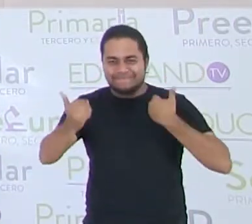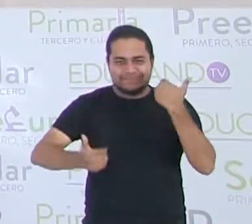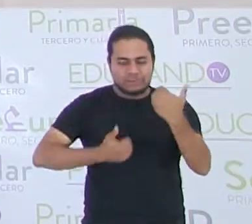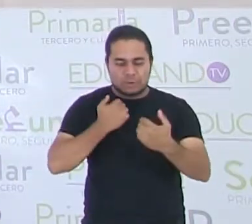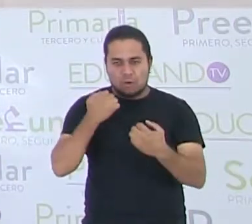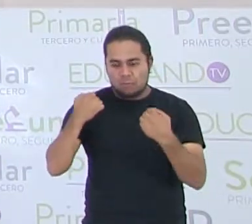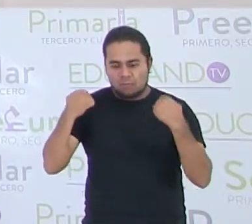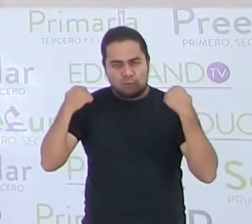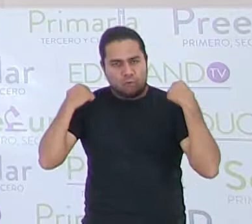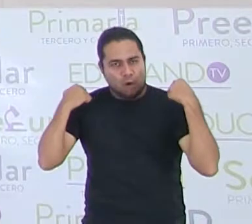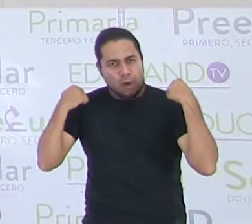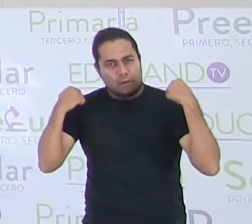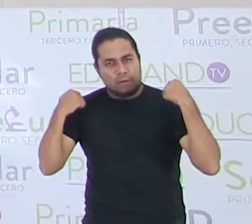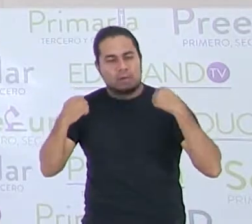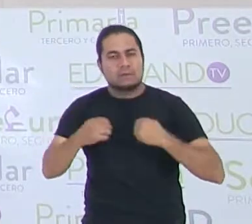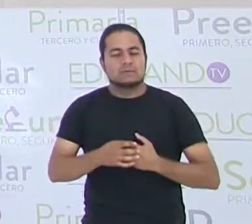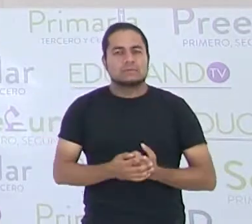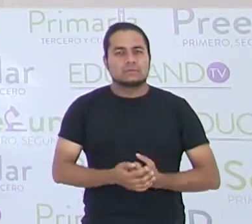fuertes